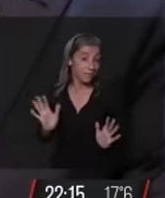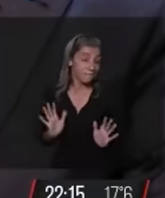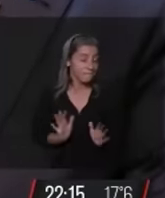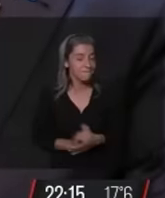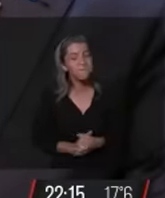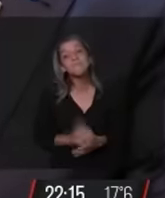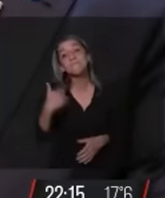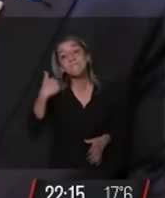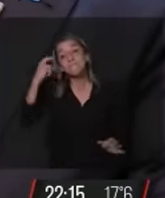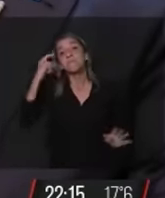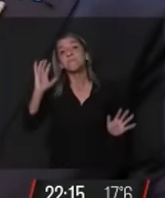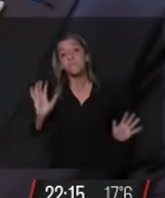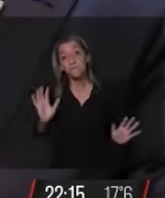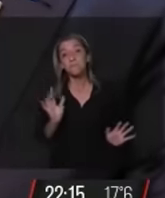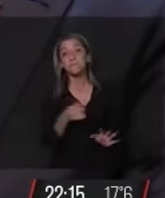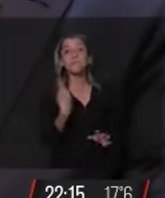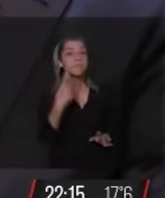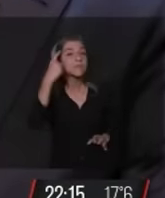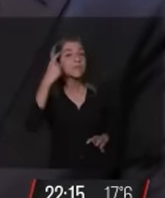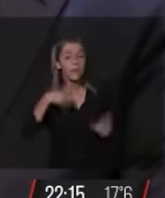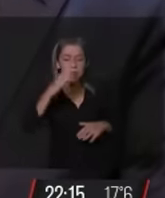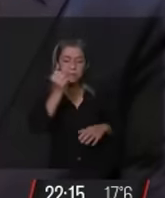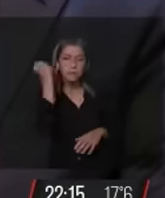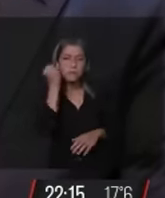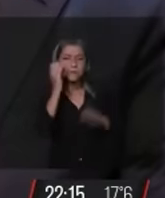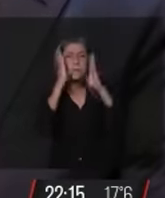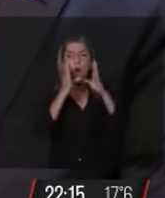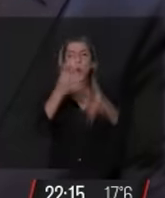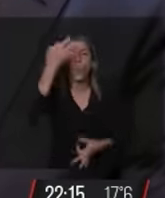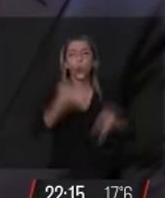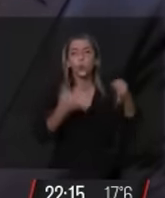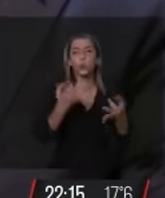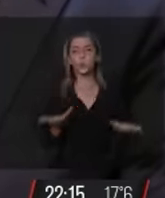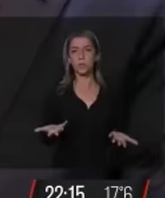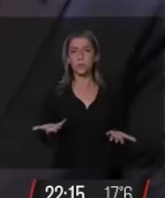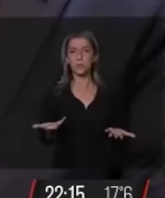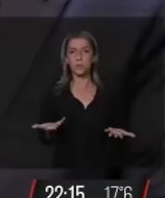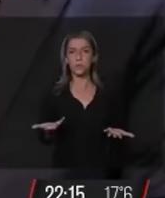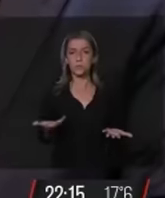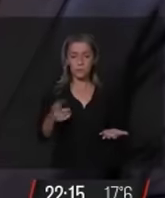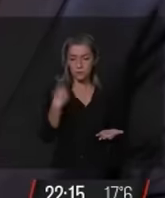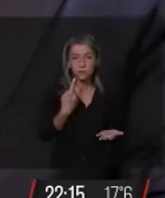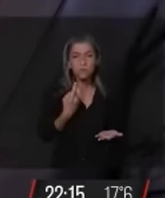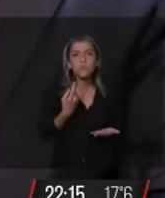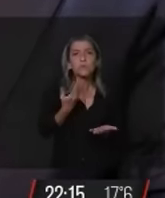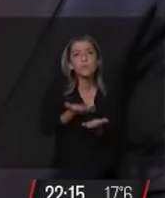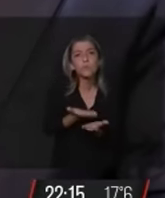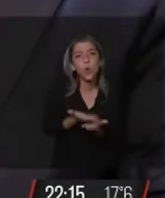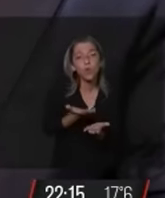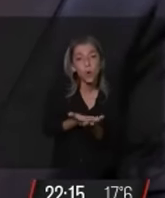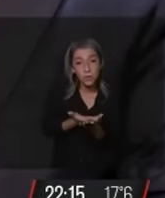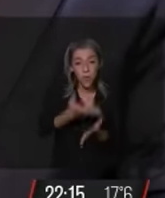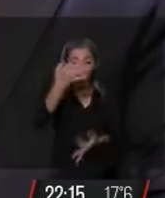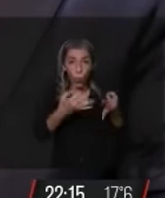fundamental tiene que ver qué es lo que hacemos con la justicia. Es decir, nosotros lo que estamos proponiendo es reformar varios